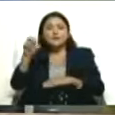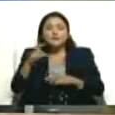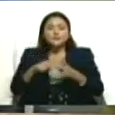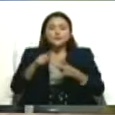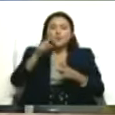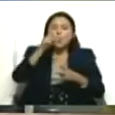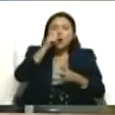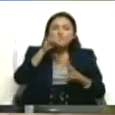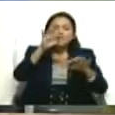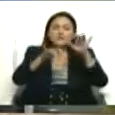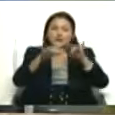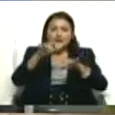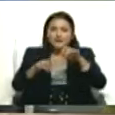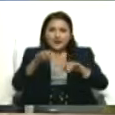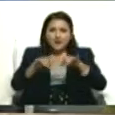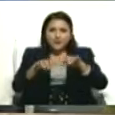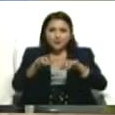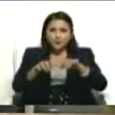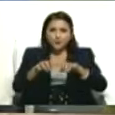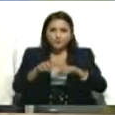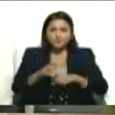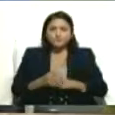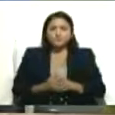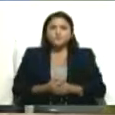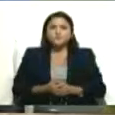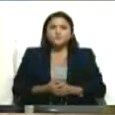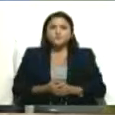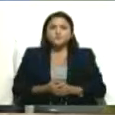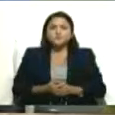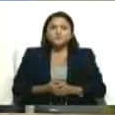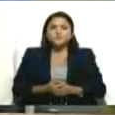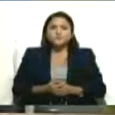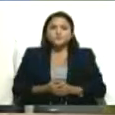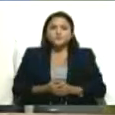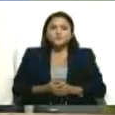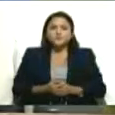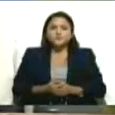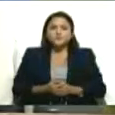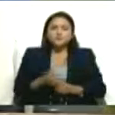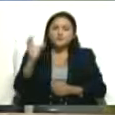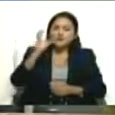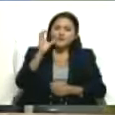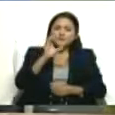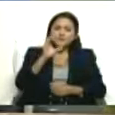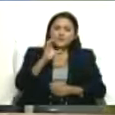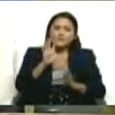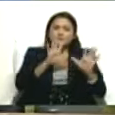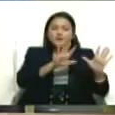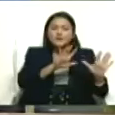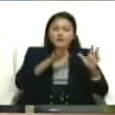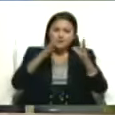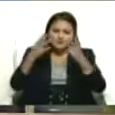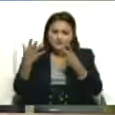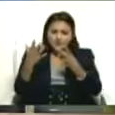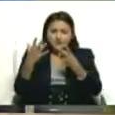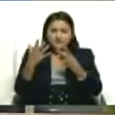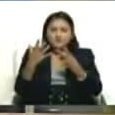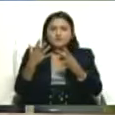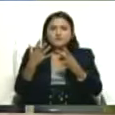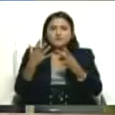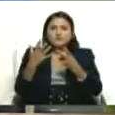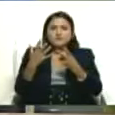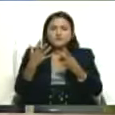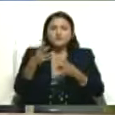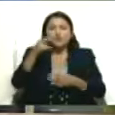secretario doctor Antonio Menezes, en Caracas a los 17 días